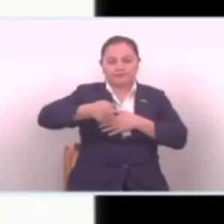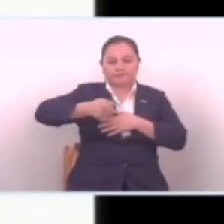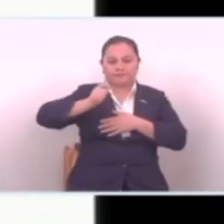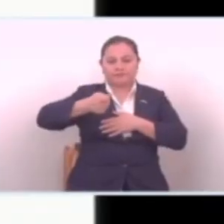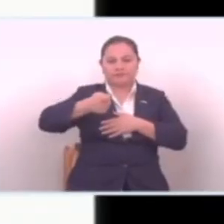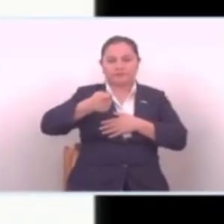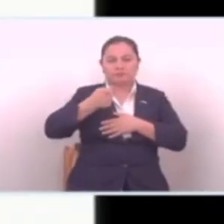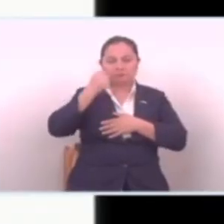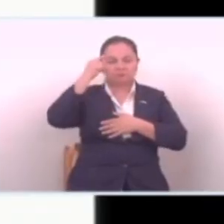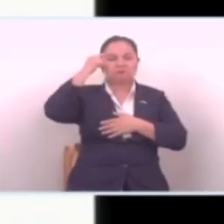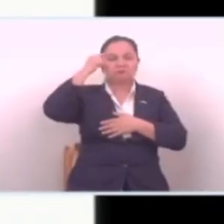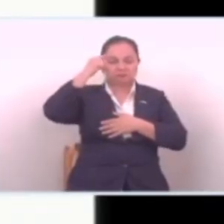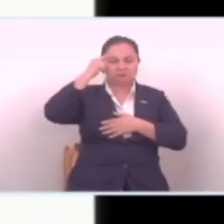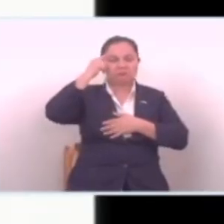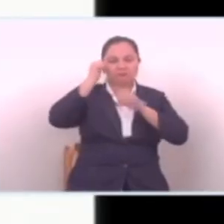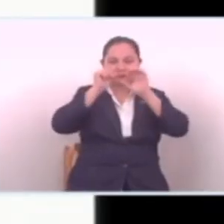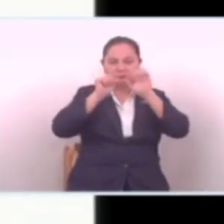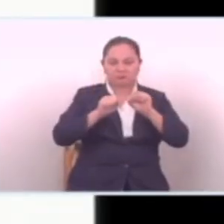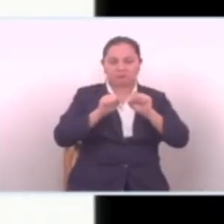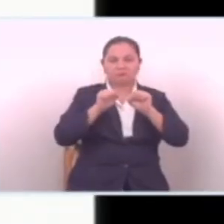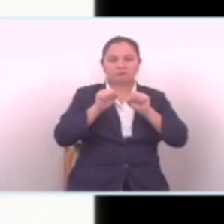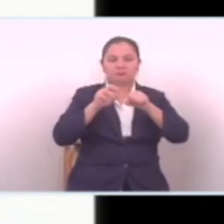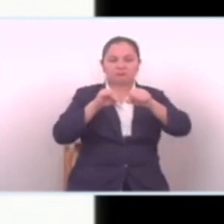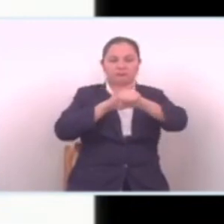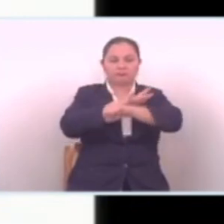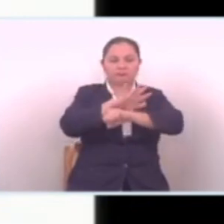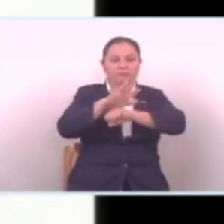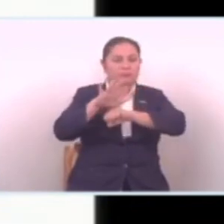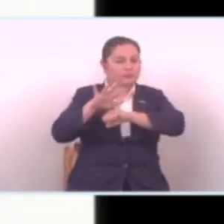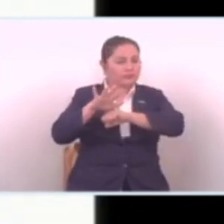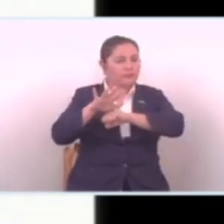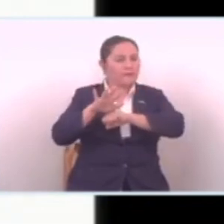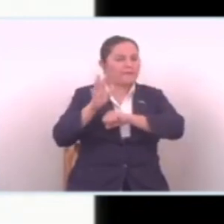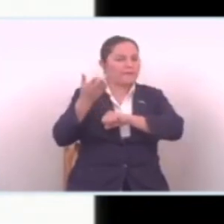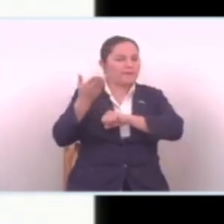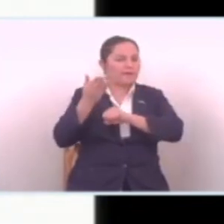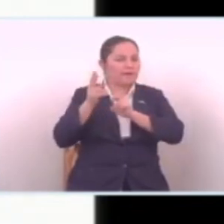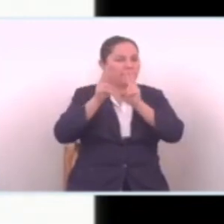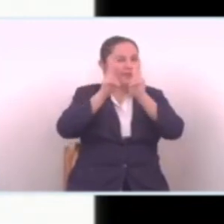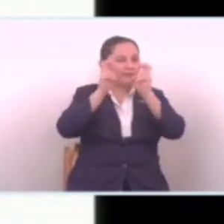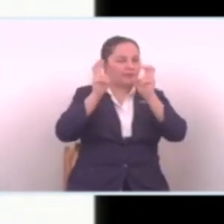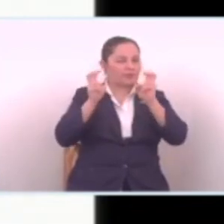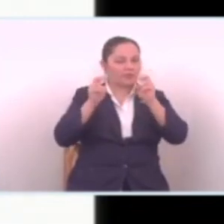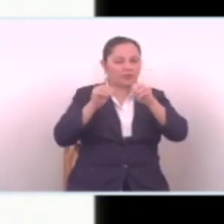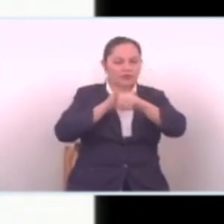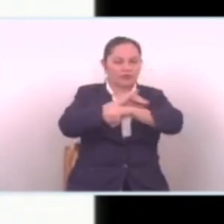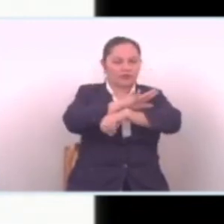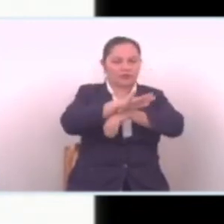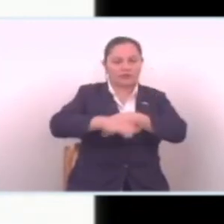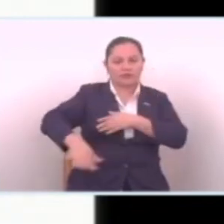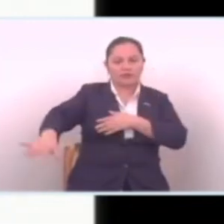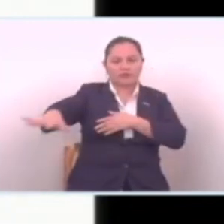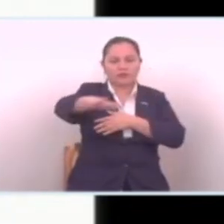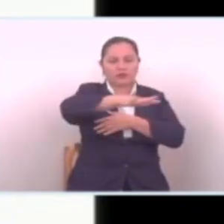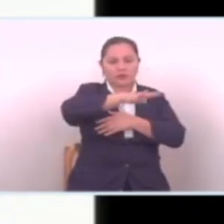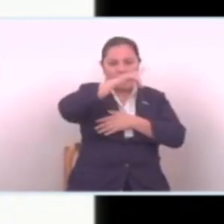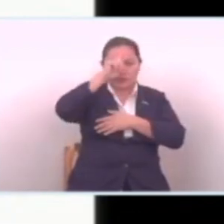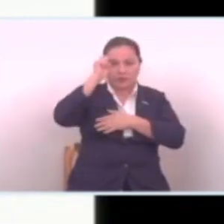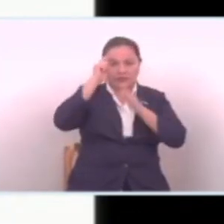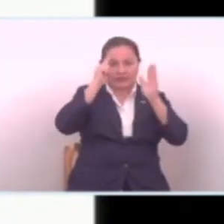tribunal considera que se puede tener una afectación en los términos de la cobertura del trabajo